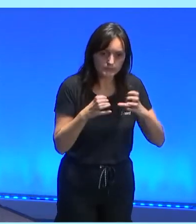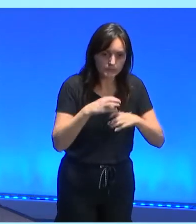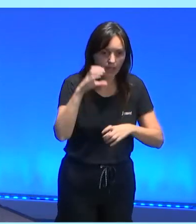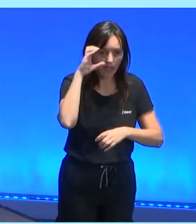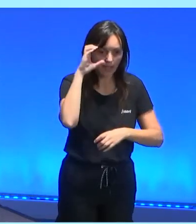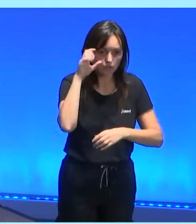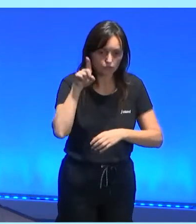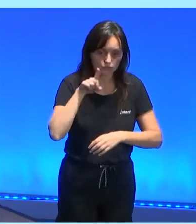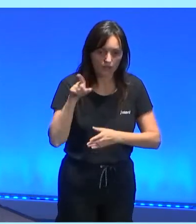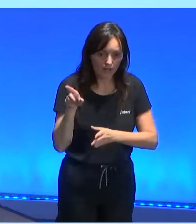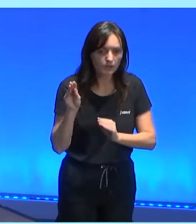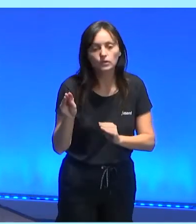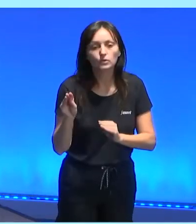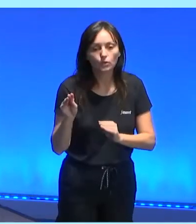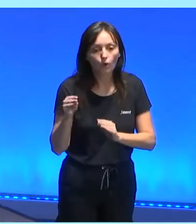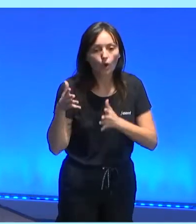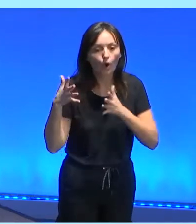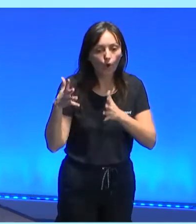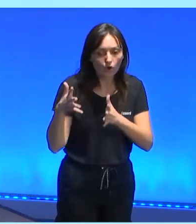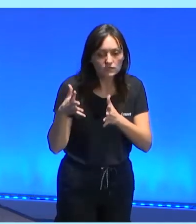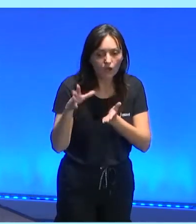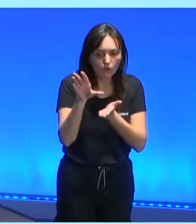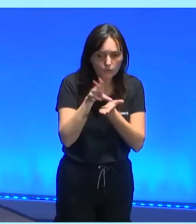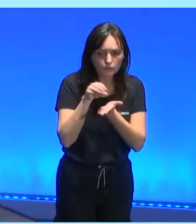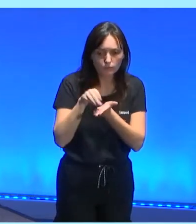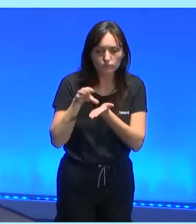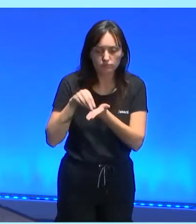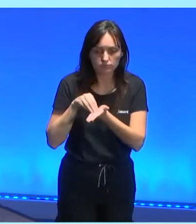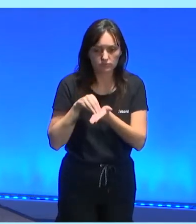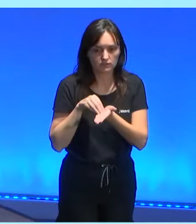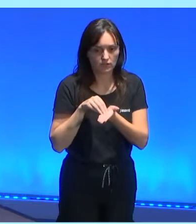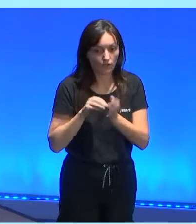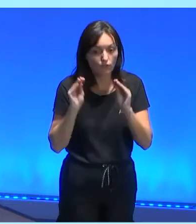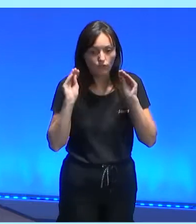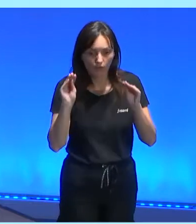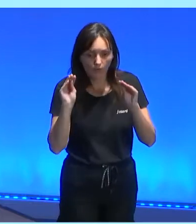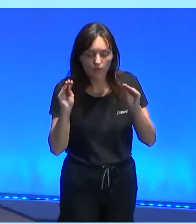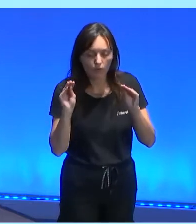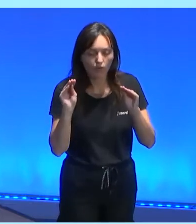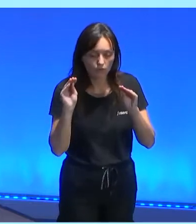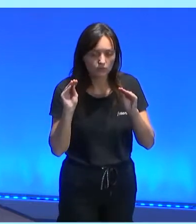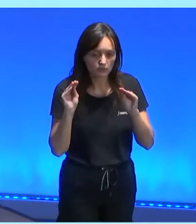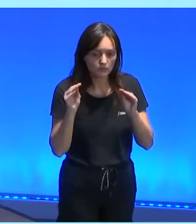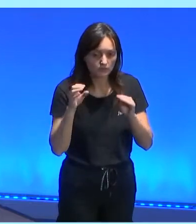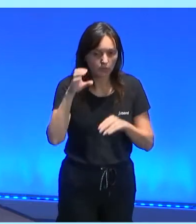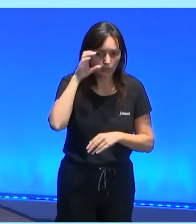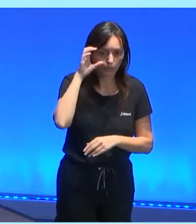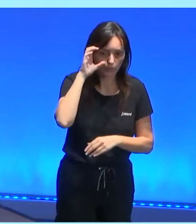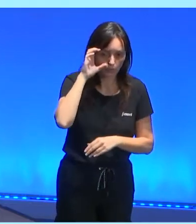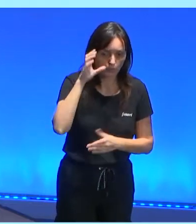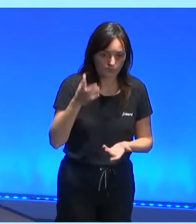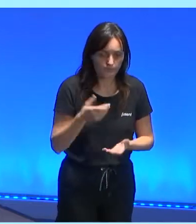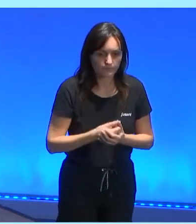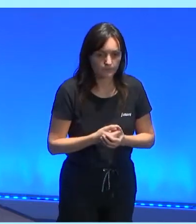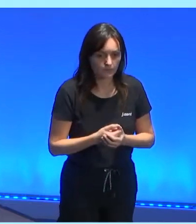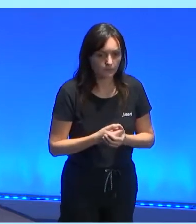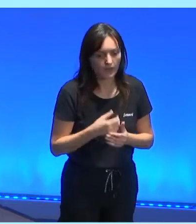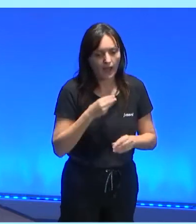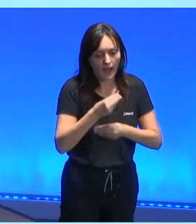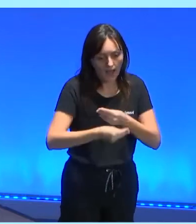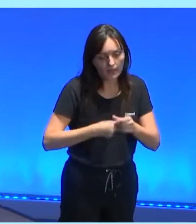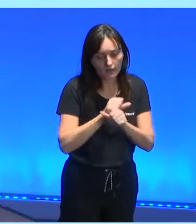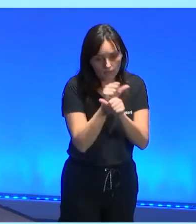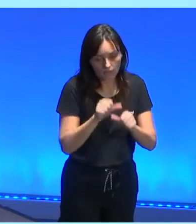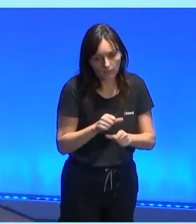de recibir los consejos y formación para poder hacerlo de la manera que hay que hacerlo,